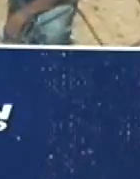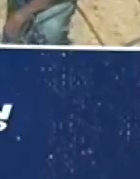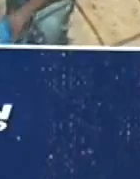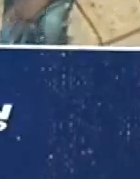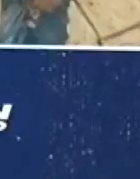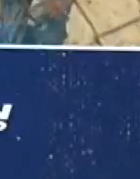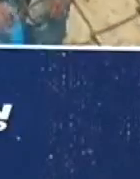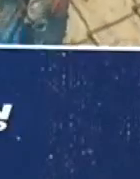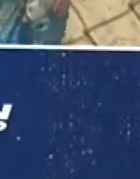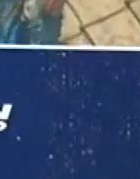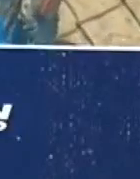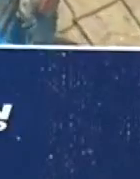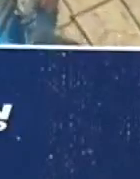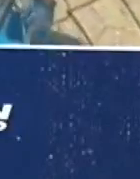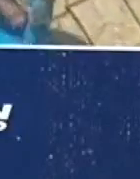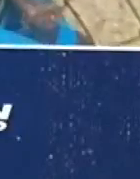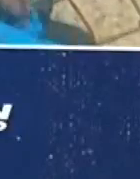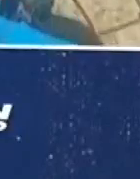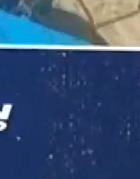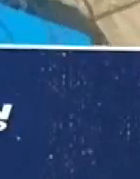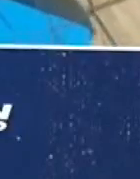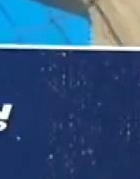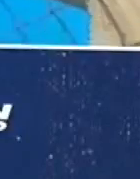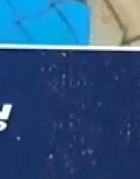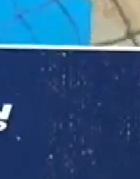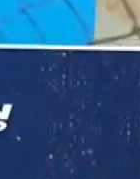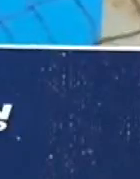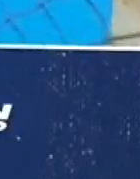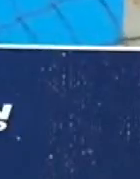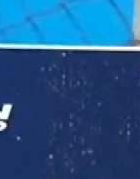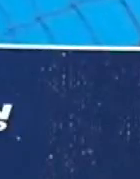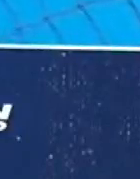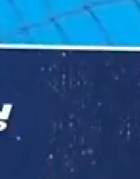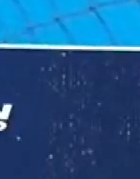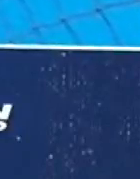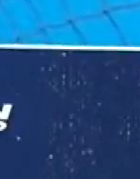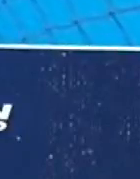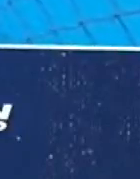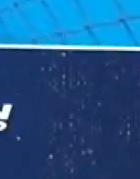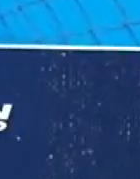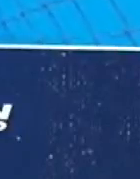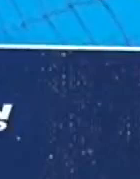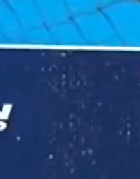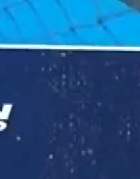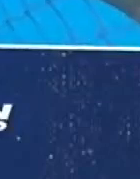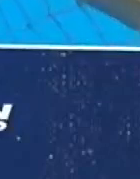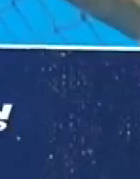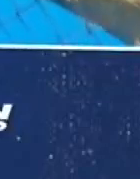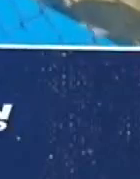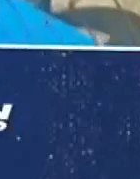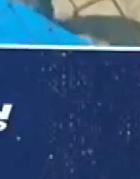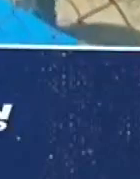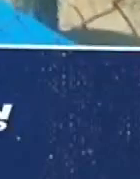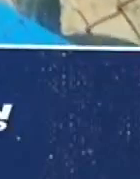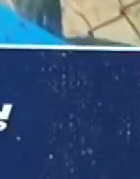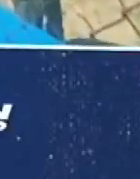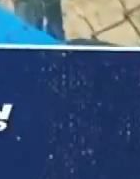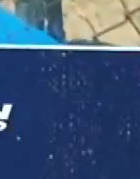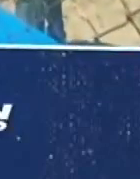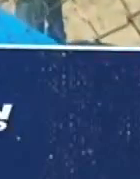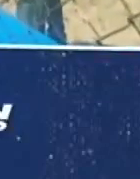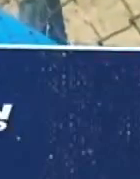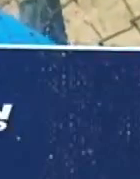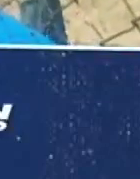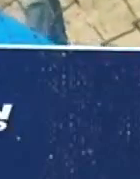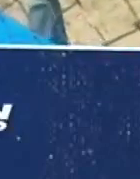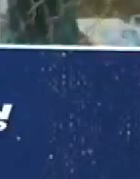la tarde viene al liceo Lía Inver de Coronil. Aquí estamos, bueno, con el gobernador,